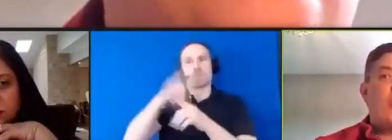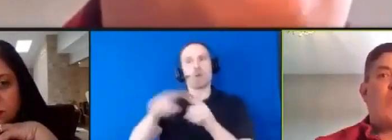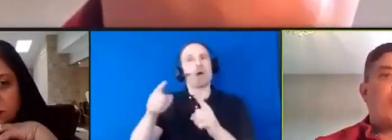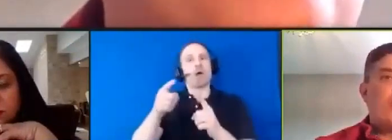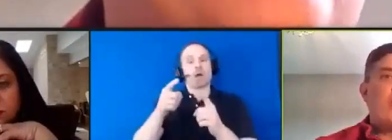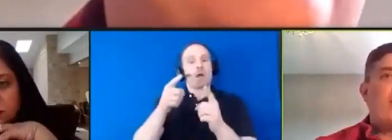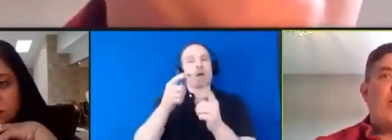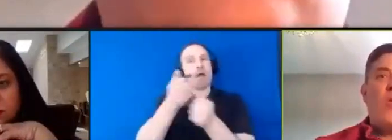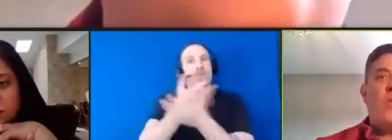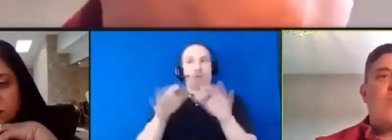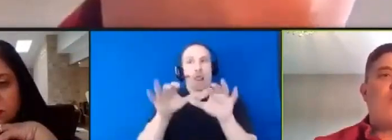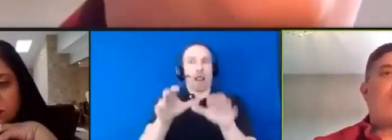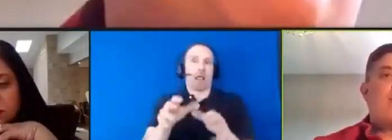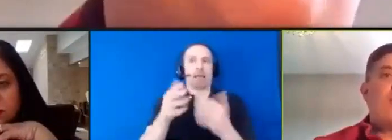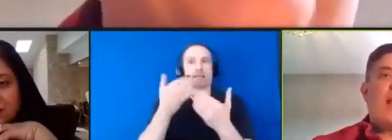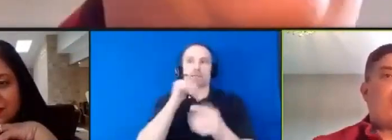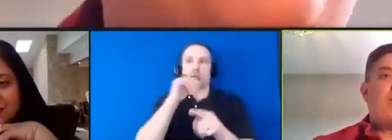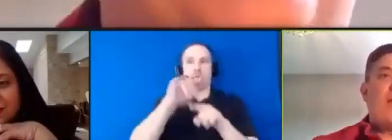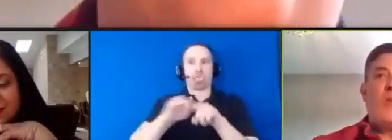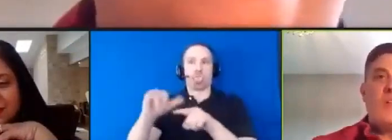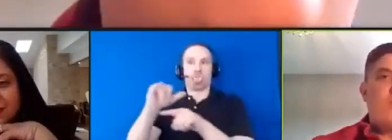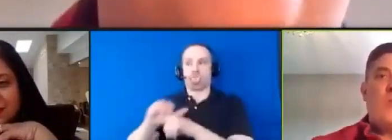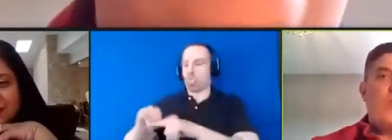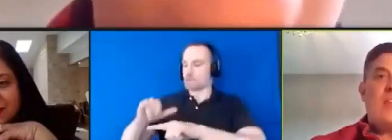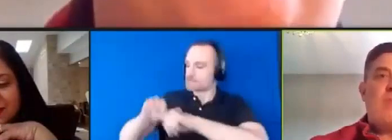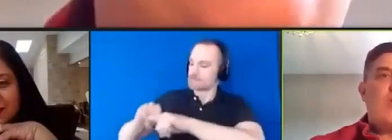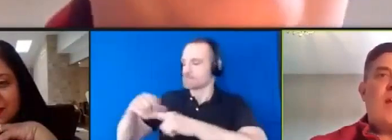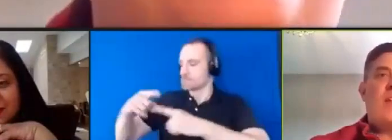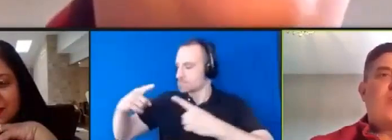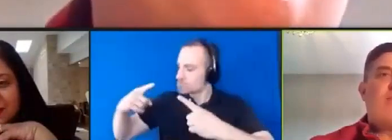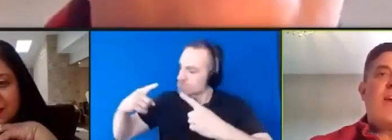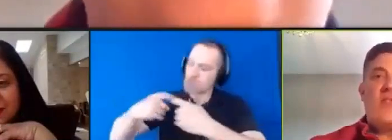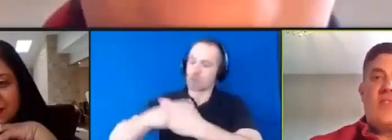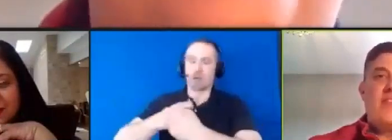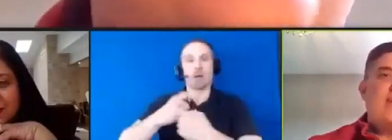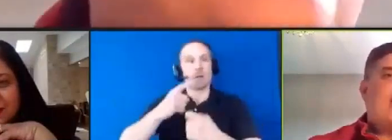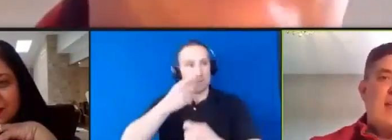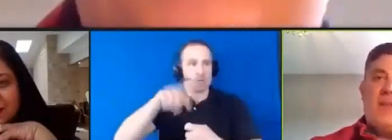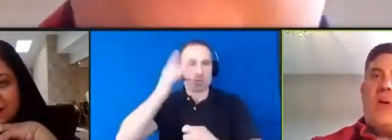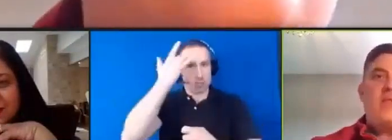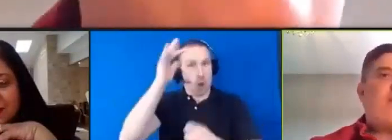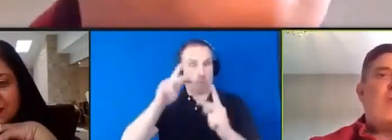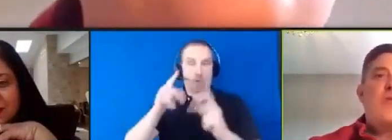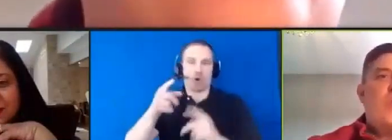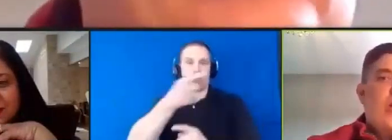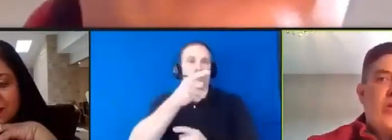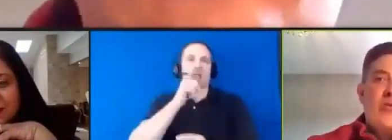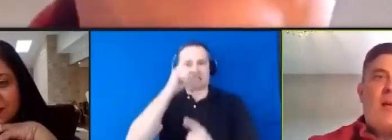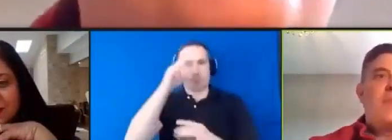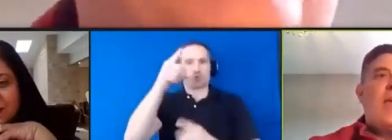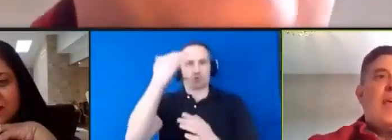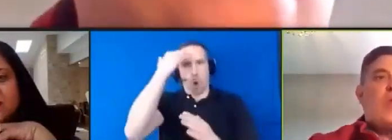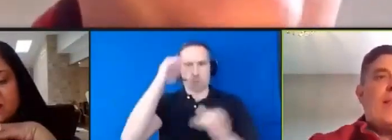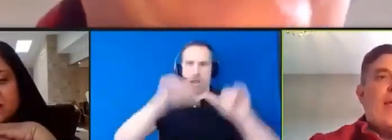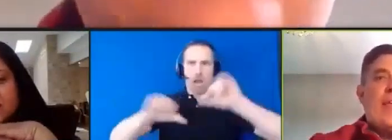vacunas y esto es para educar a las personas y tienen expertos en su equipo y time y las cosas